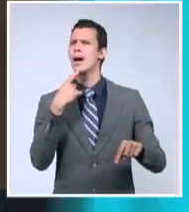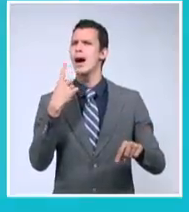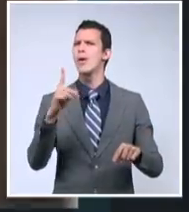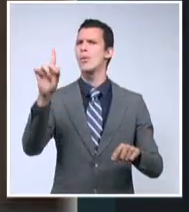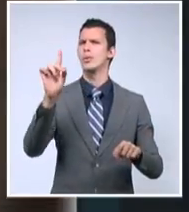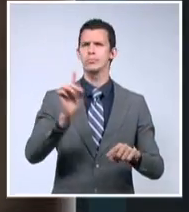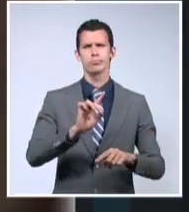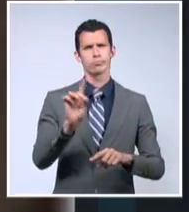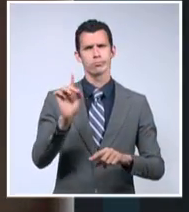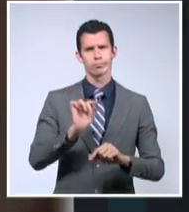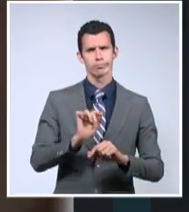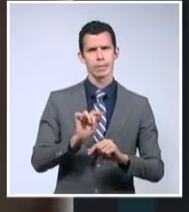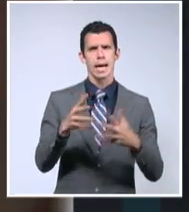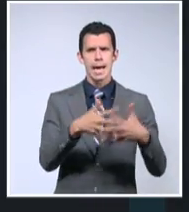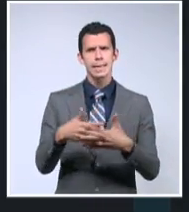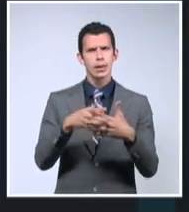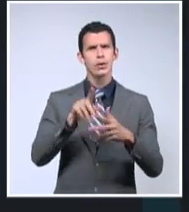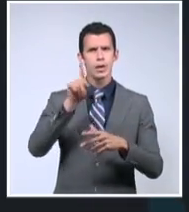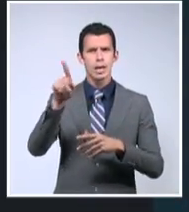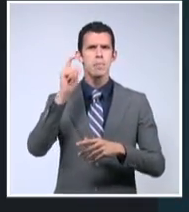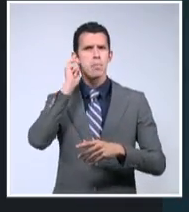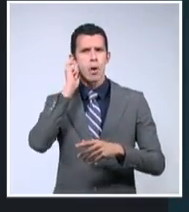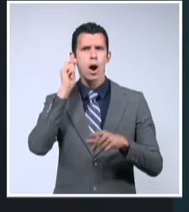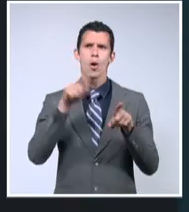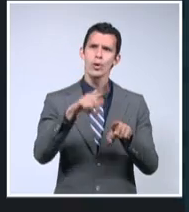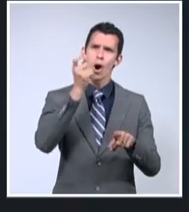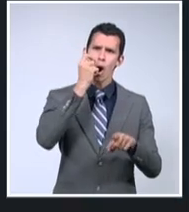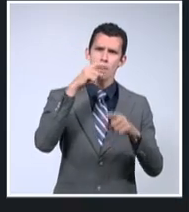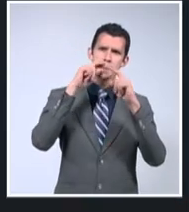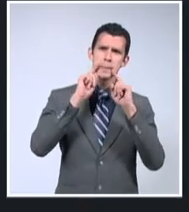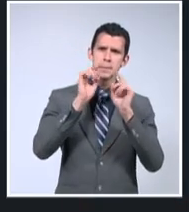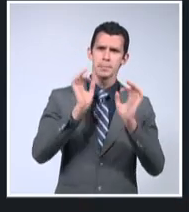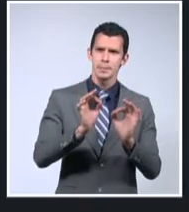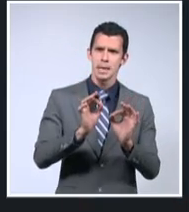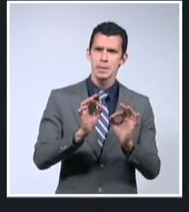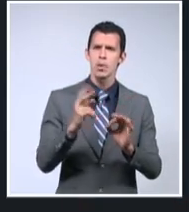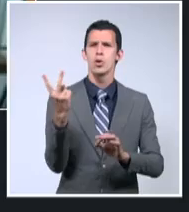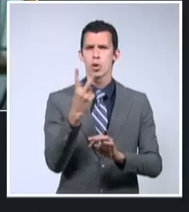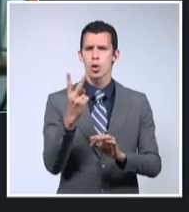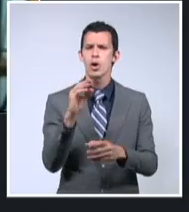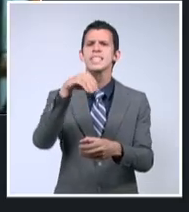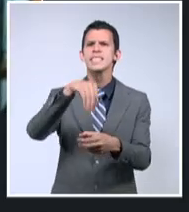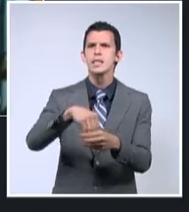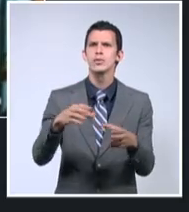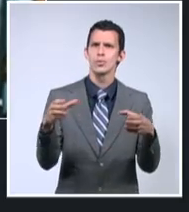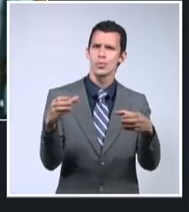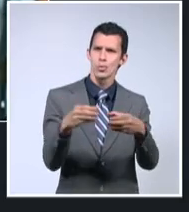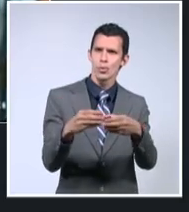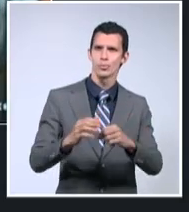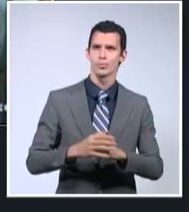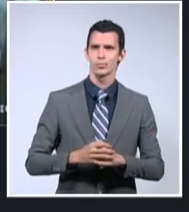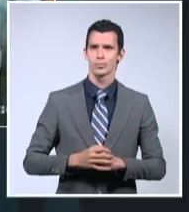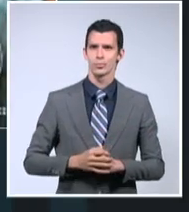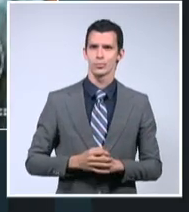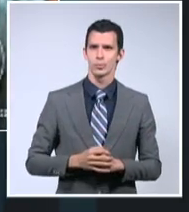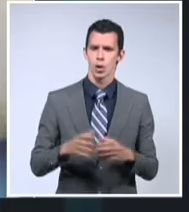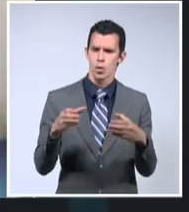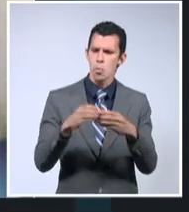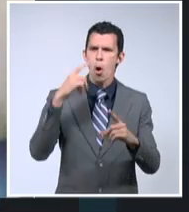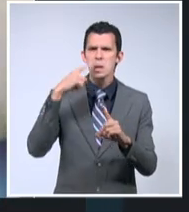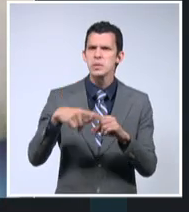en el exterior, Ana Olema Hernández y Yonel Cardoso Freire, forman parte de la estrategia para subvertir el orden en